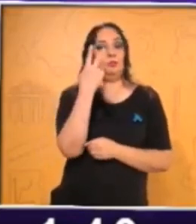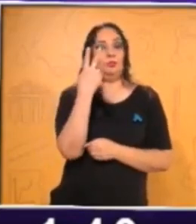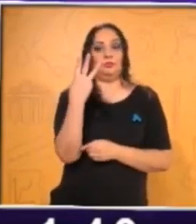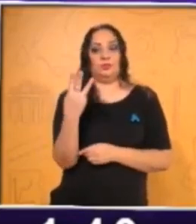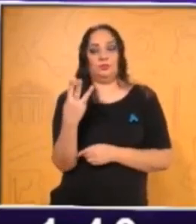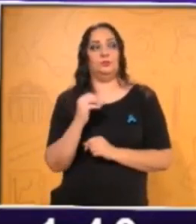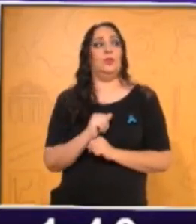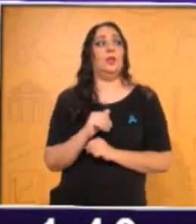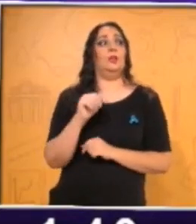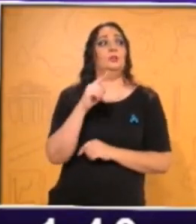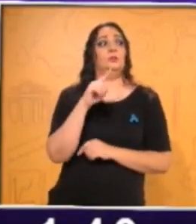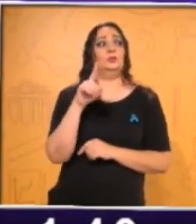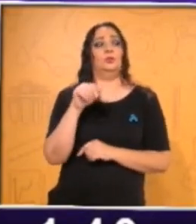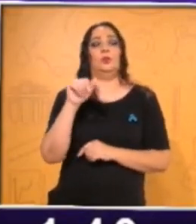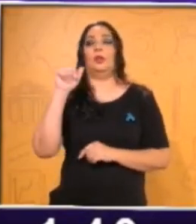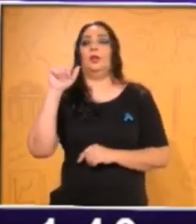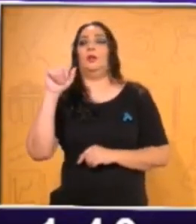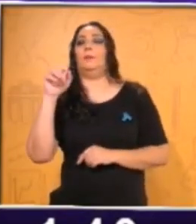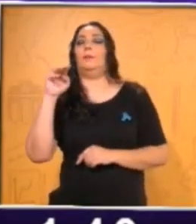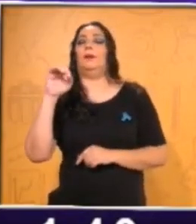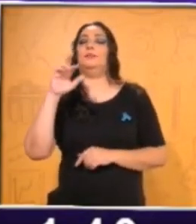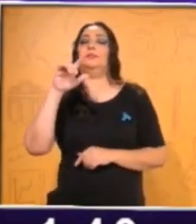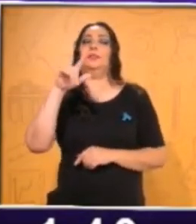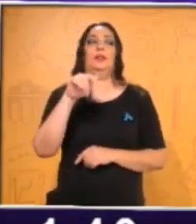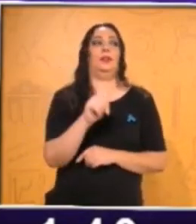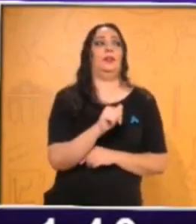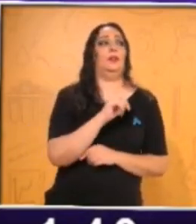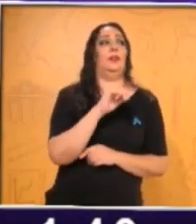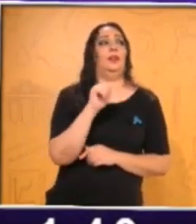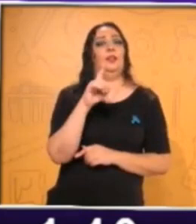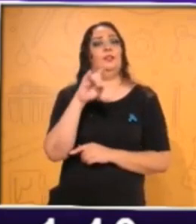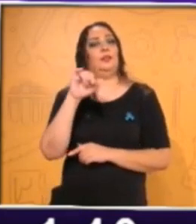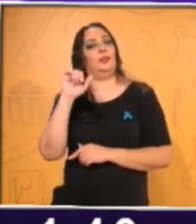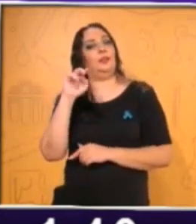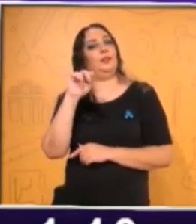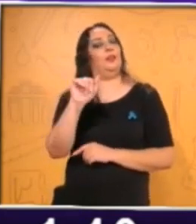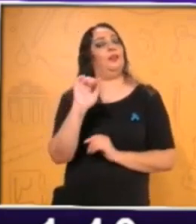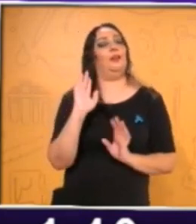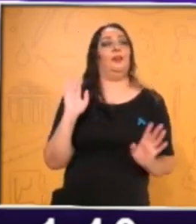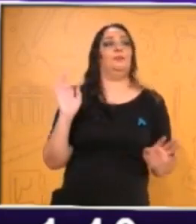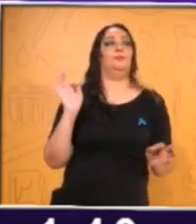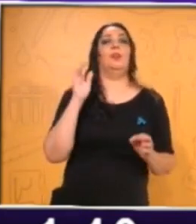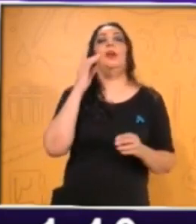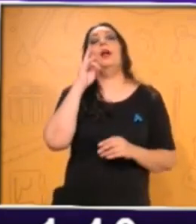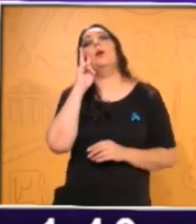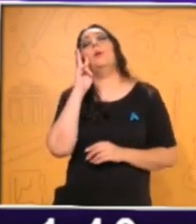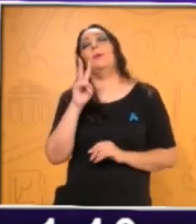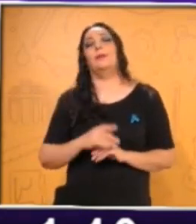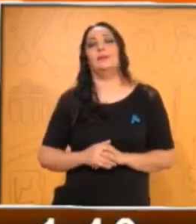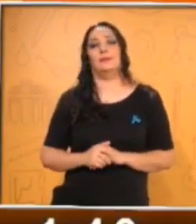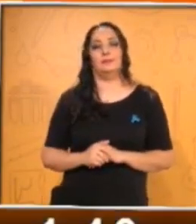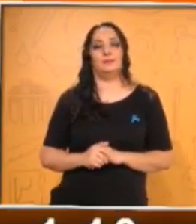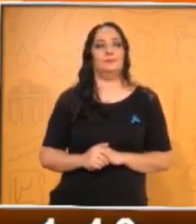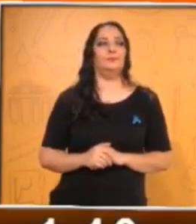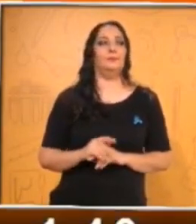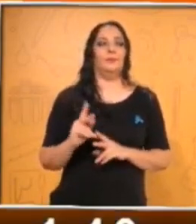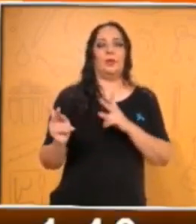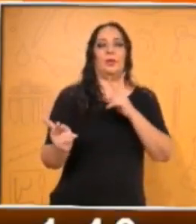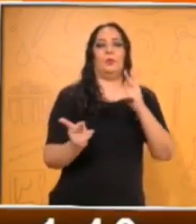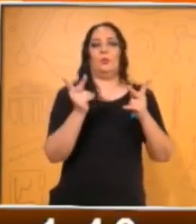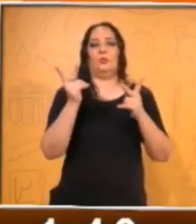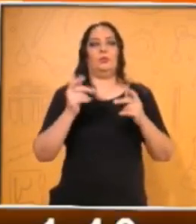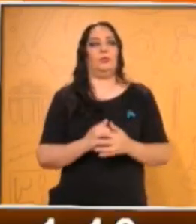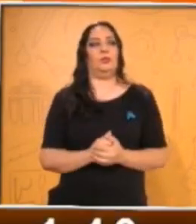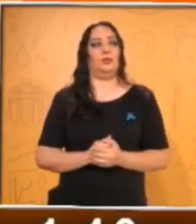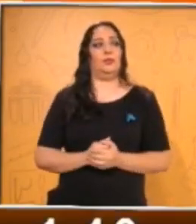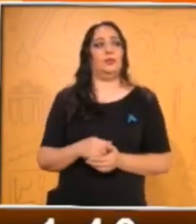Azul, Marcela. Adriana otra Mortis, vez. Ayer también estaba Adriana. Y Adriana. Vamos a ver la que sigue. Siguiente pregunta, maestra. La